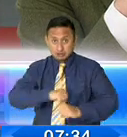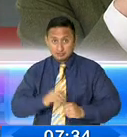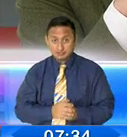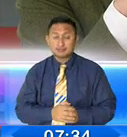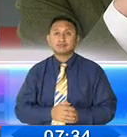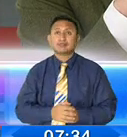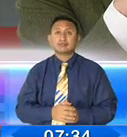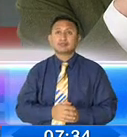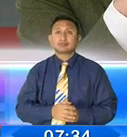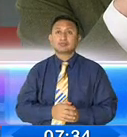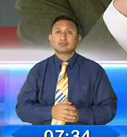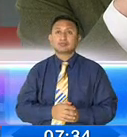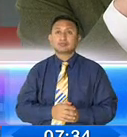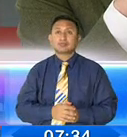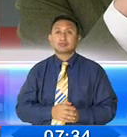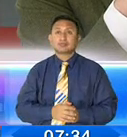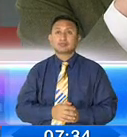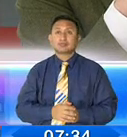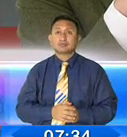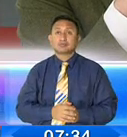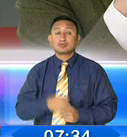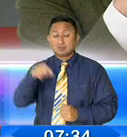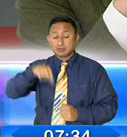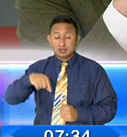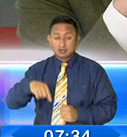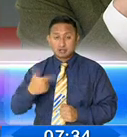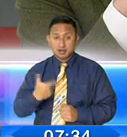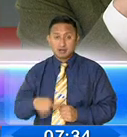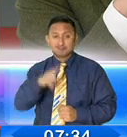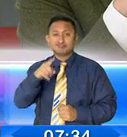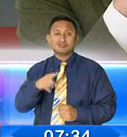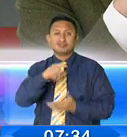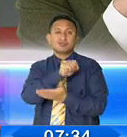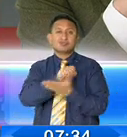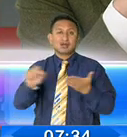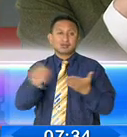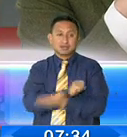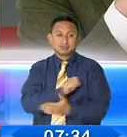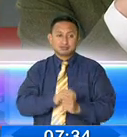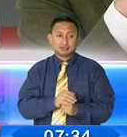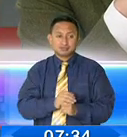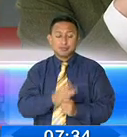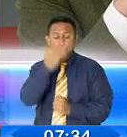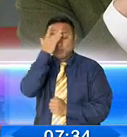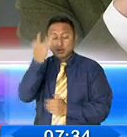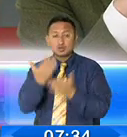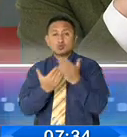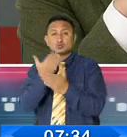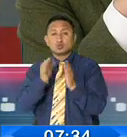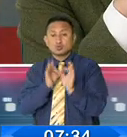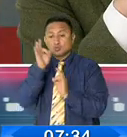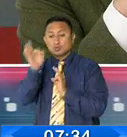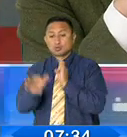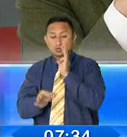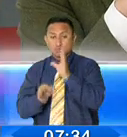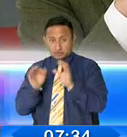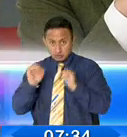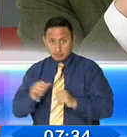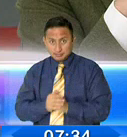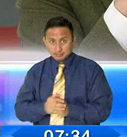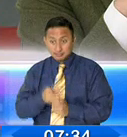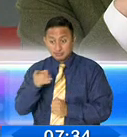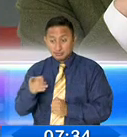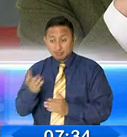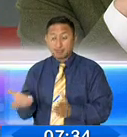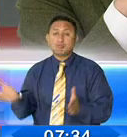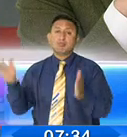por vacunar a nuestra gente, quede anulado porque nuevas variantes pueden aparecer y escapar de la vacunación y regresamos a